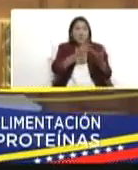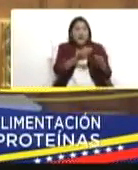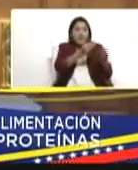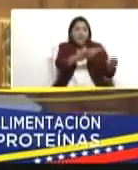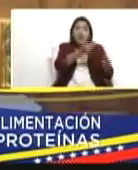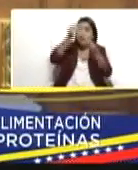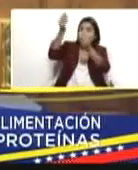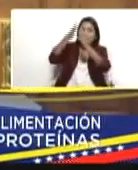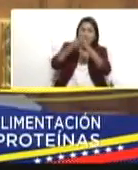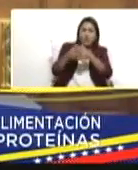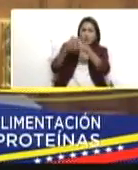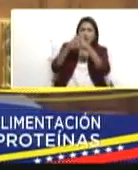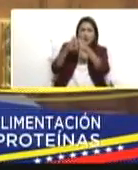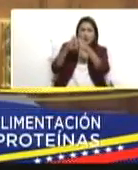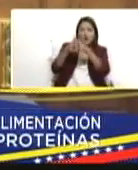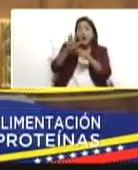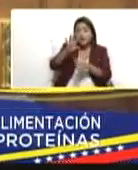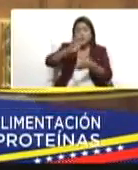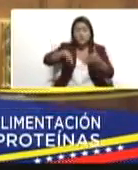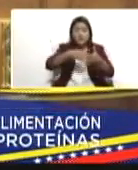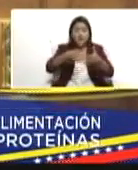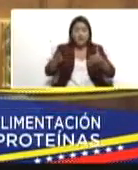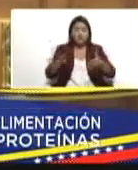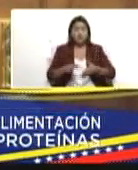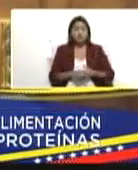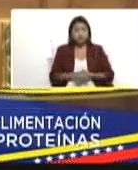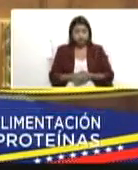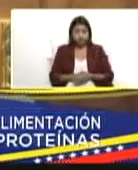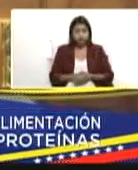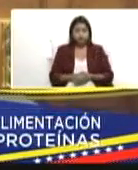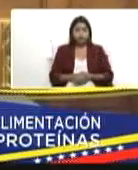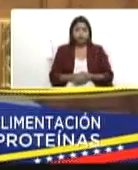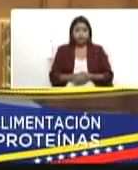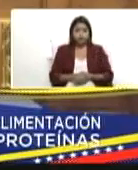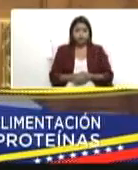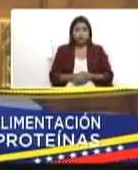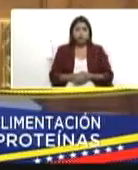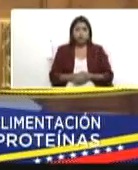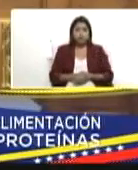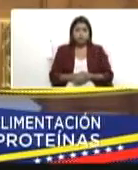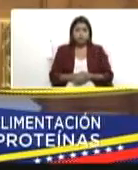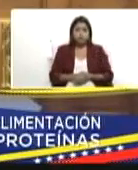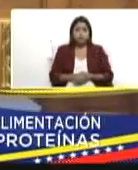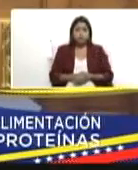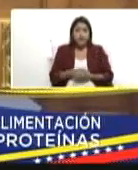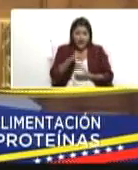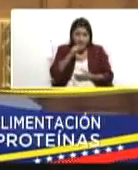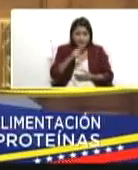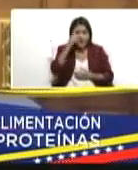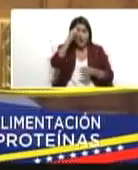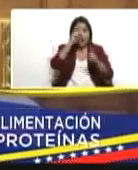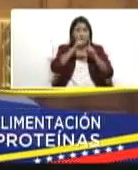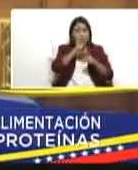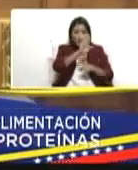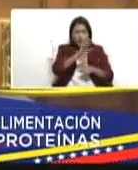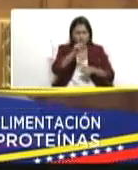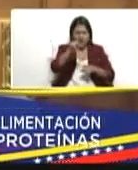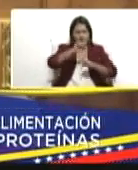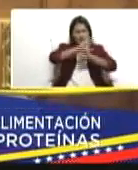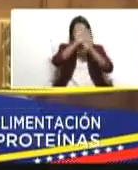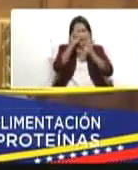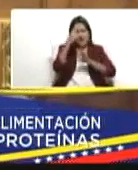norteamericano ese era el plan Ah ese era el plan ustedes están claros